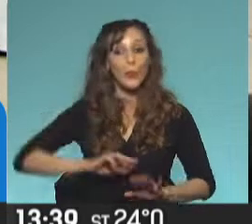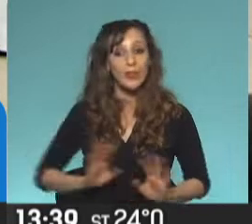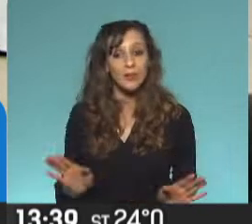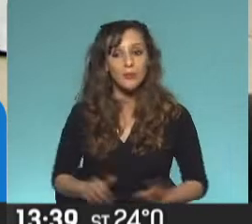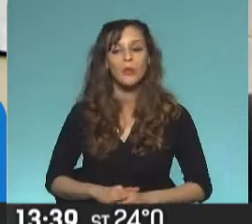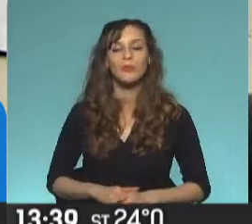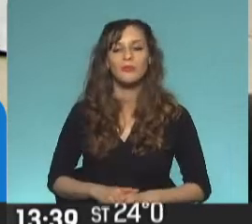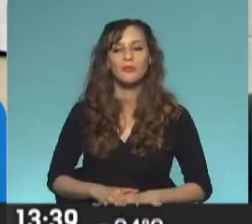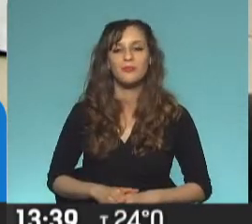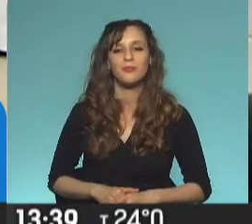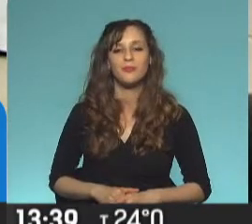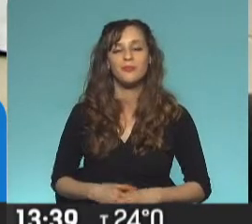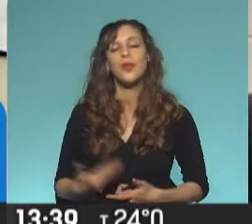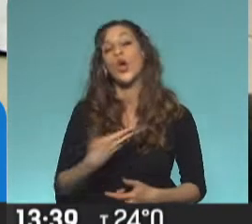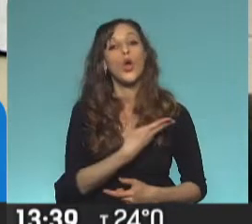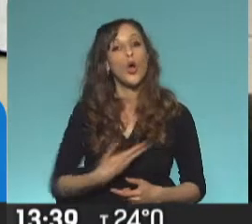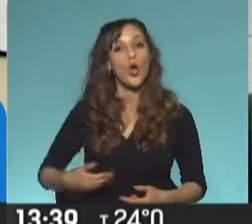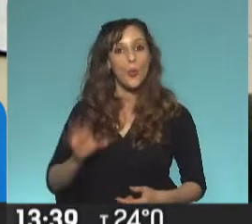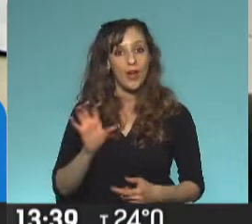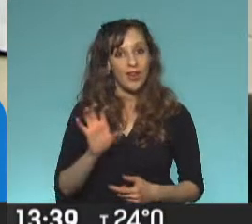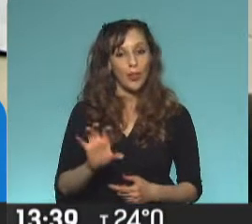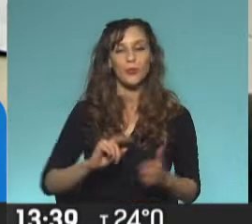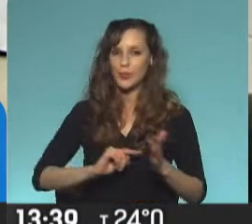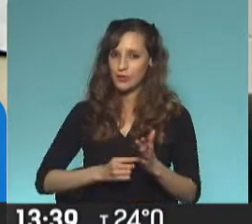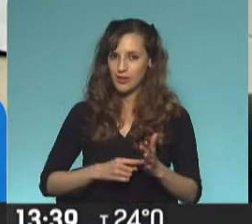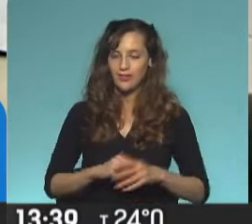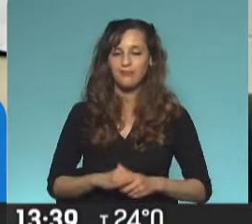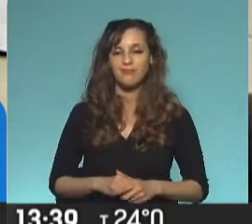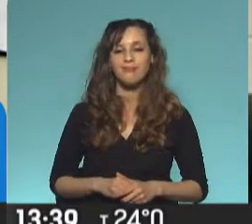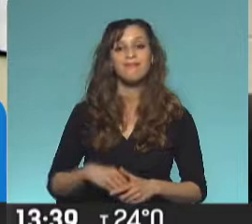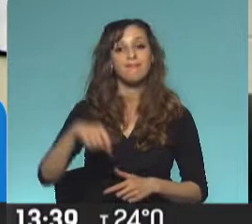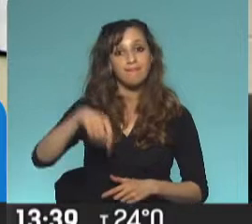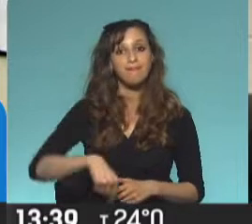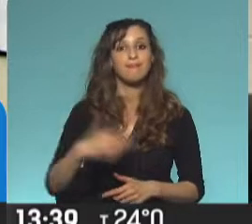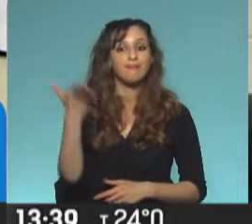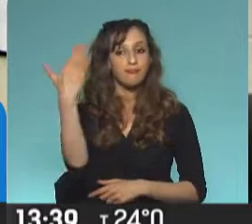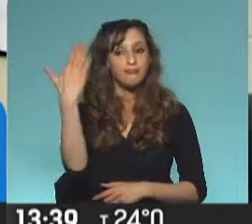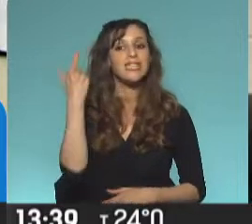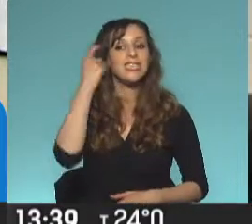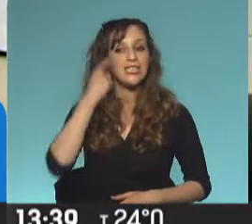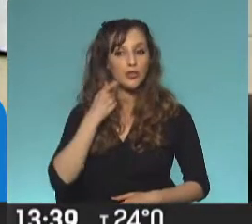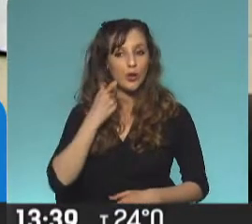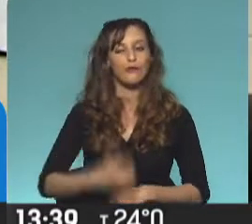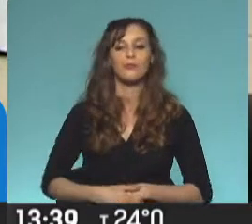escuchamos las palabras del gobernador de la provincia de buenos aires- habla axel kicillof